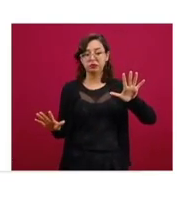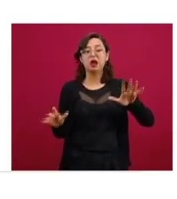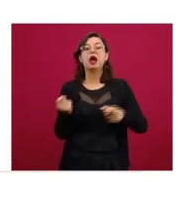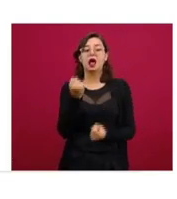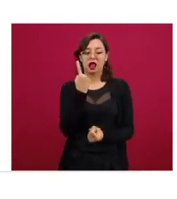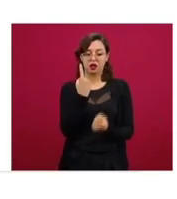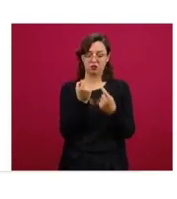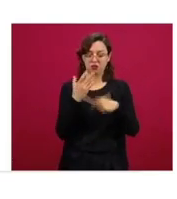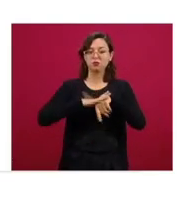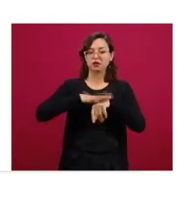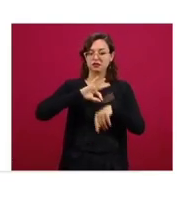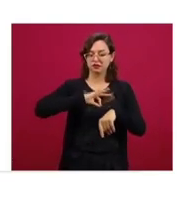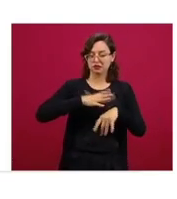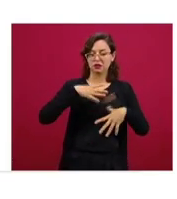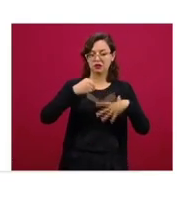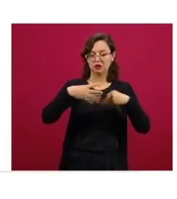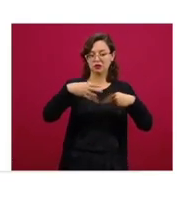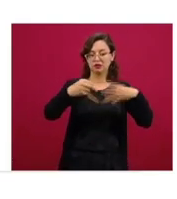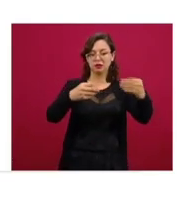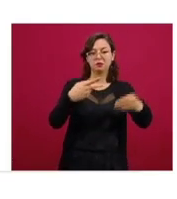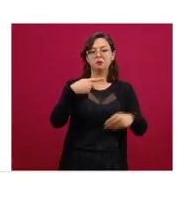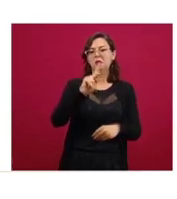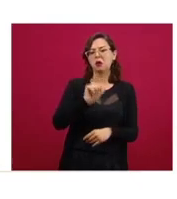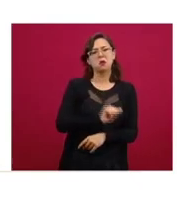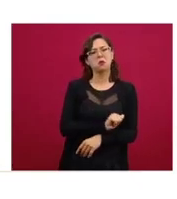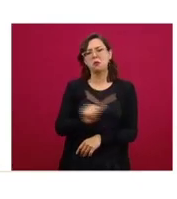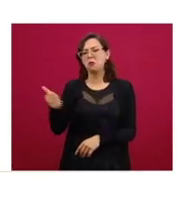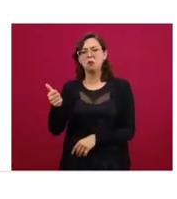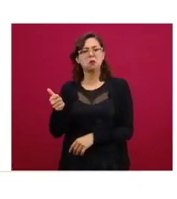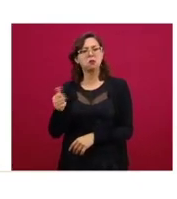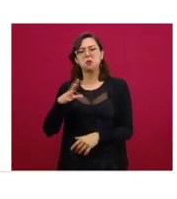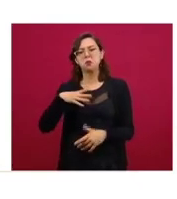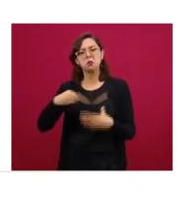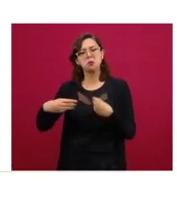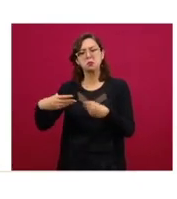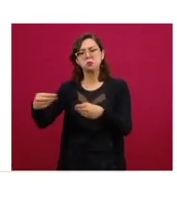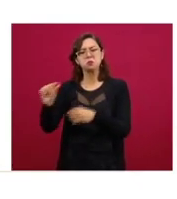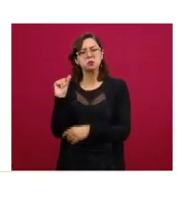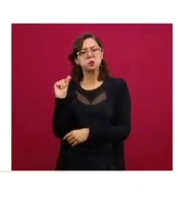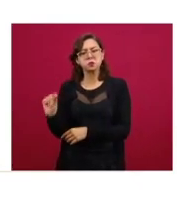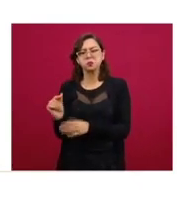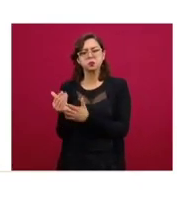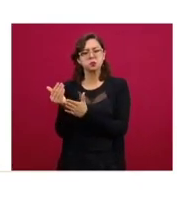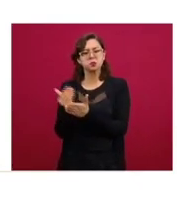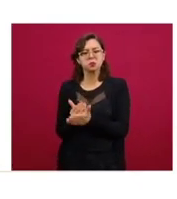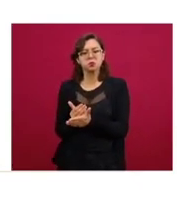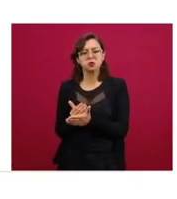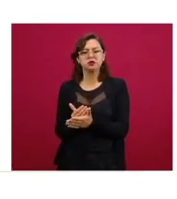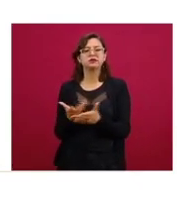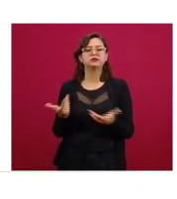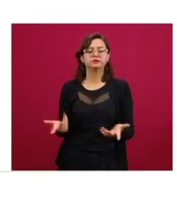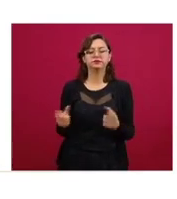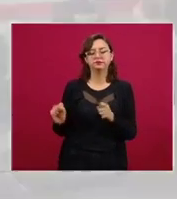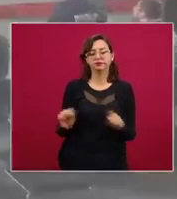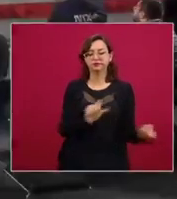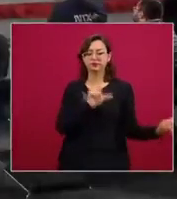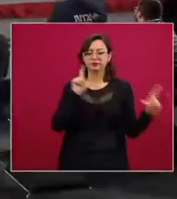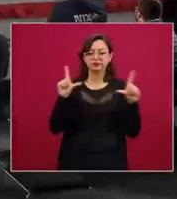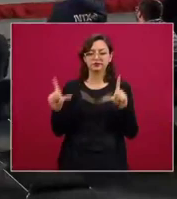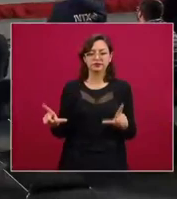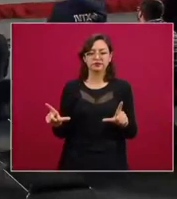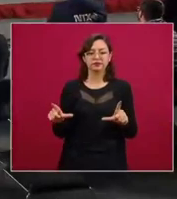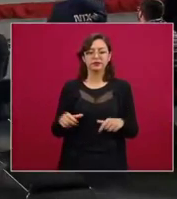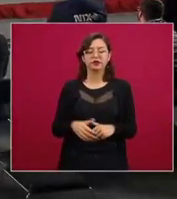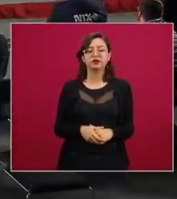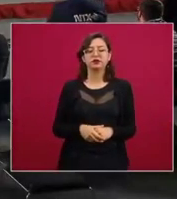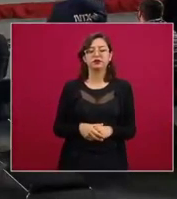intensidad, pero también tenemos importantes zonas del territorio nacional que tienen baja transmisión. Todo sí, pero esto, el secretario va a aparecer hasta el final, al